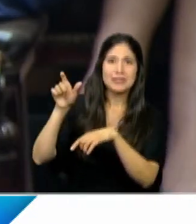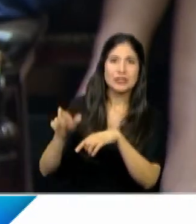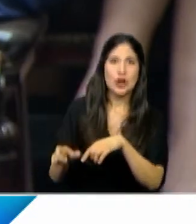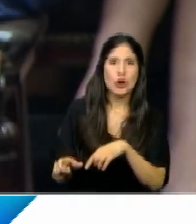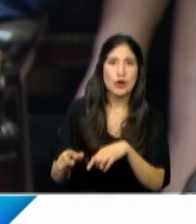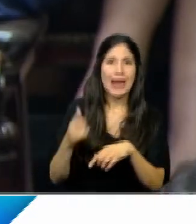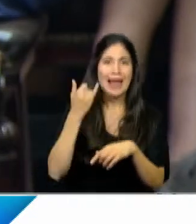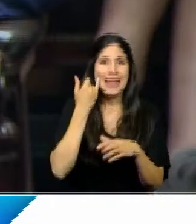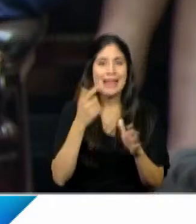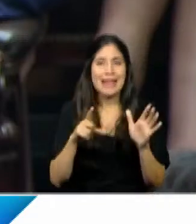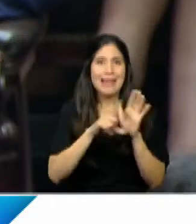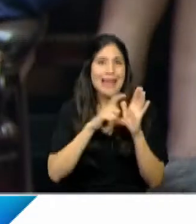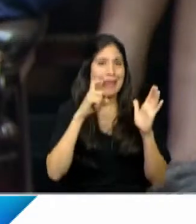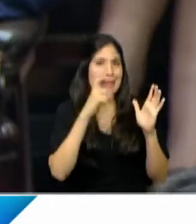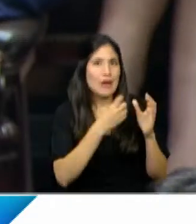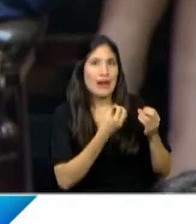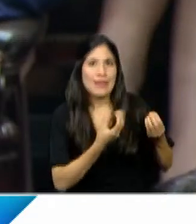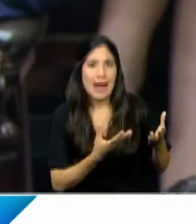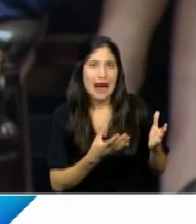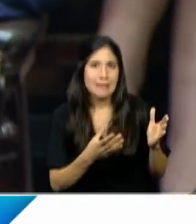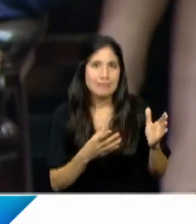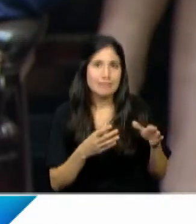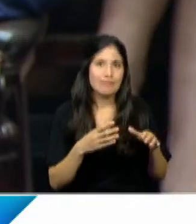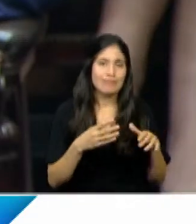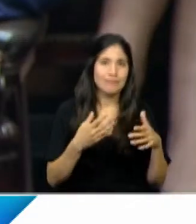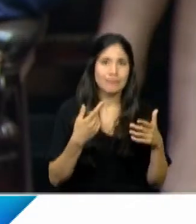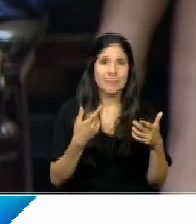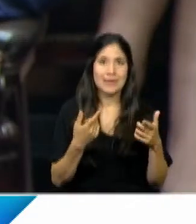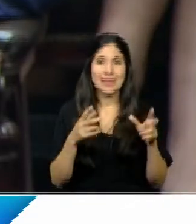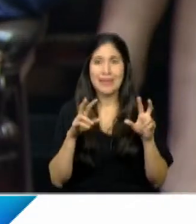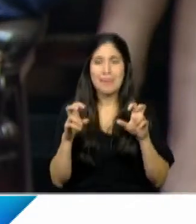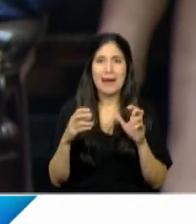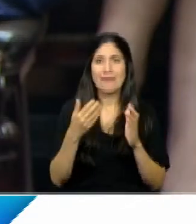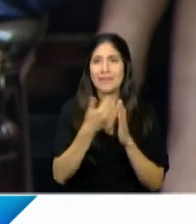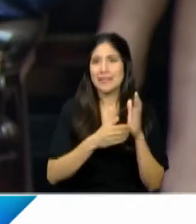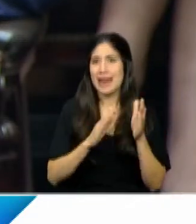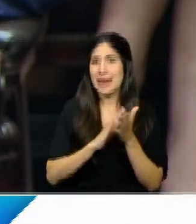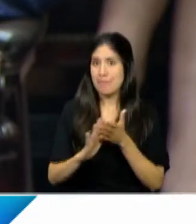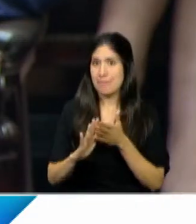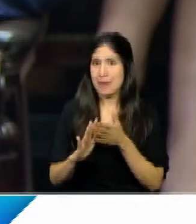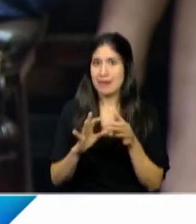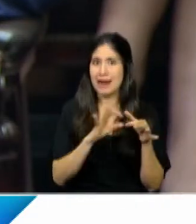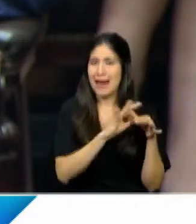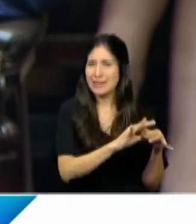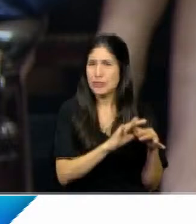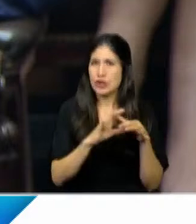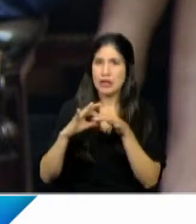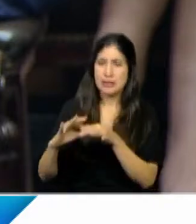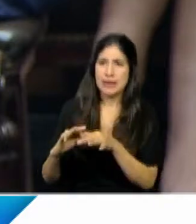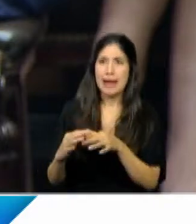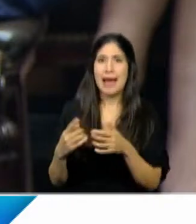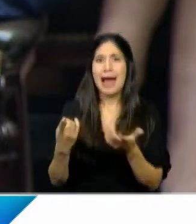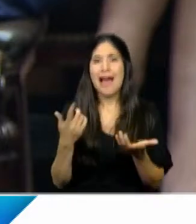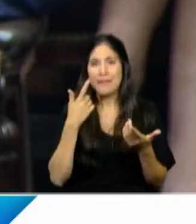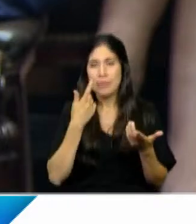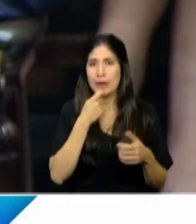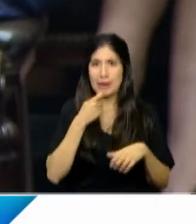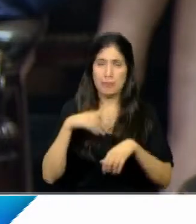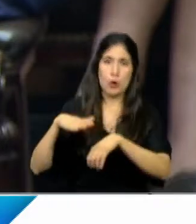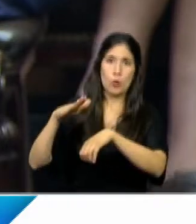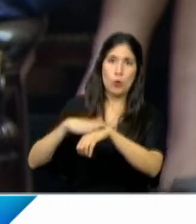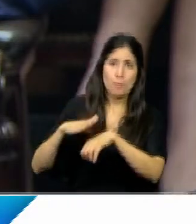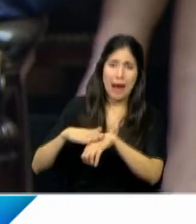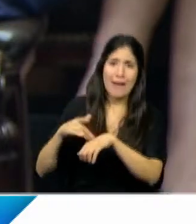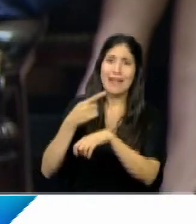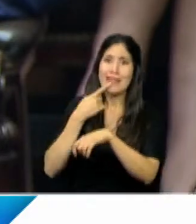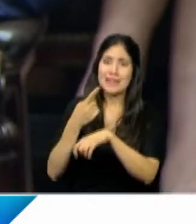los delitos involucrados en esta figura de la ficha limpia. El estándar de culpabilidad, como saben ustedes, había proyectos